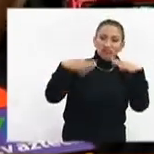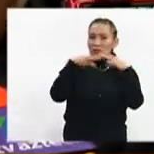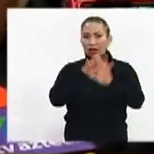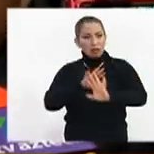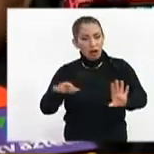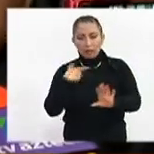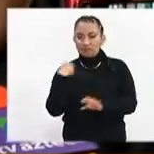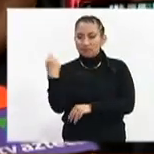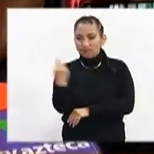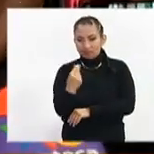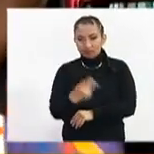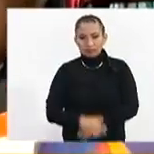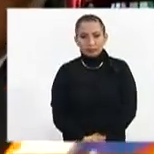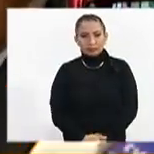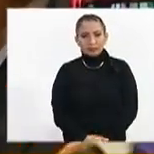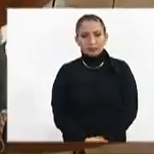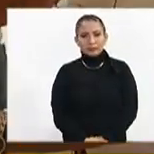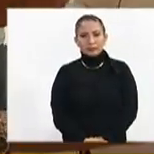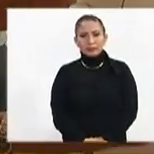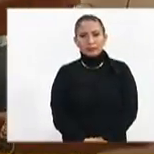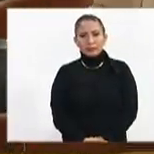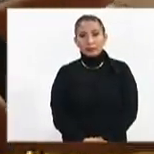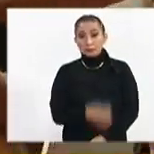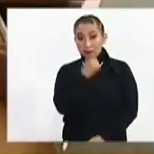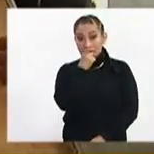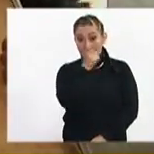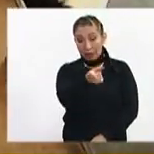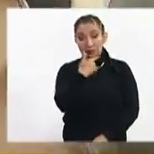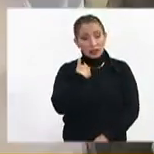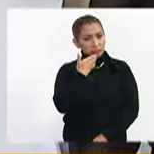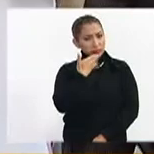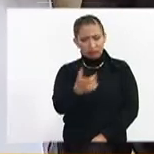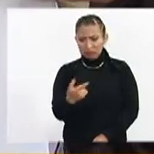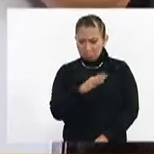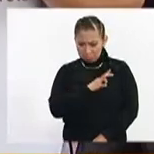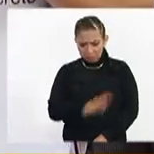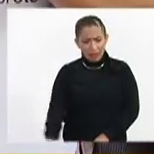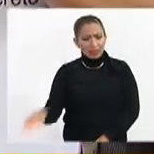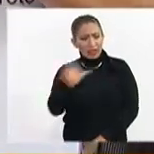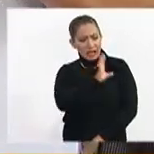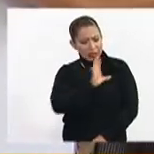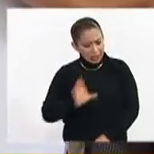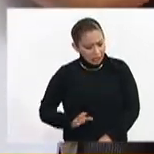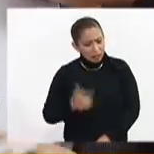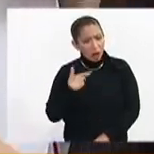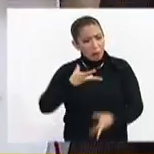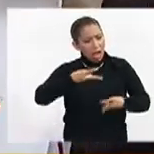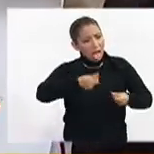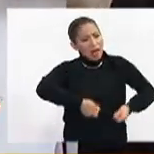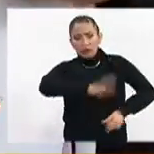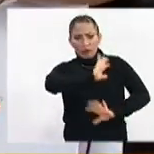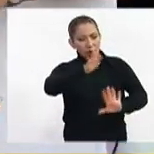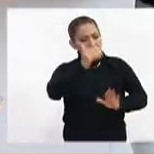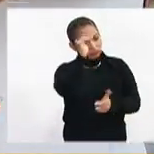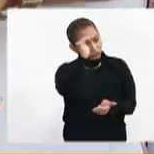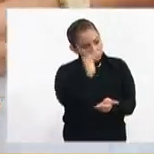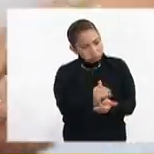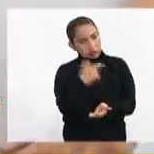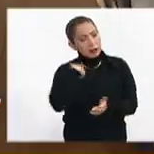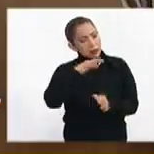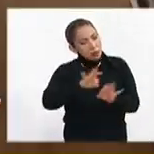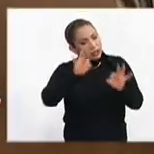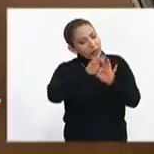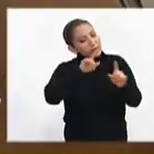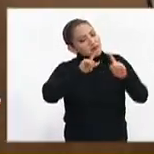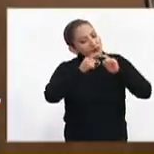que eso es indispensable. Sostuvo que es absolutamente posible hacer campañas electorales menos costosas en las cuales se privilegien